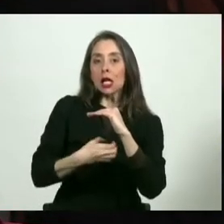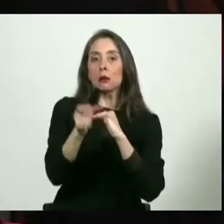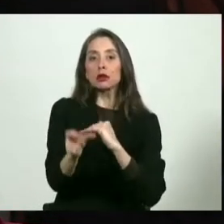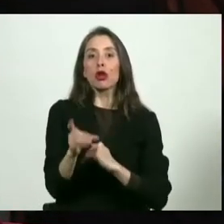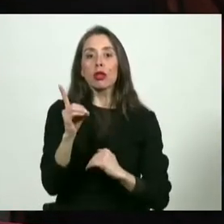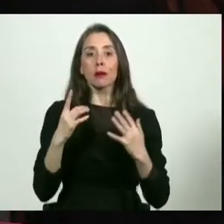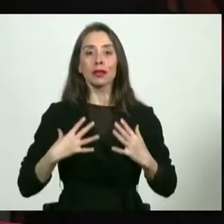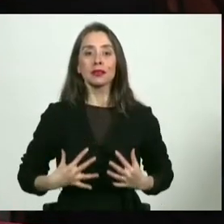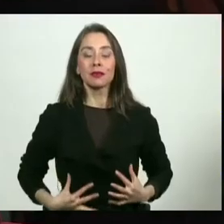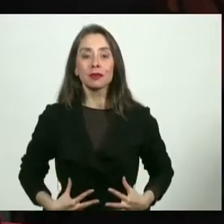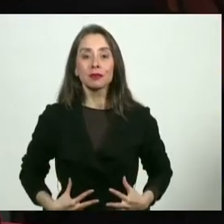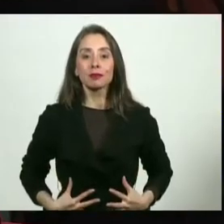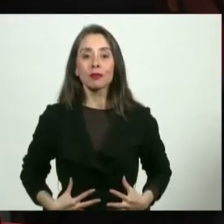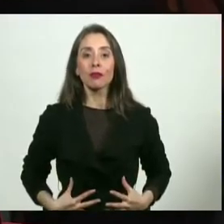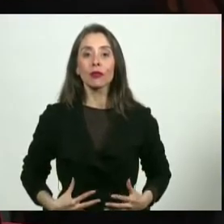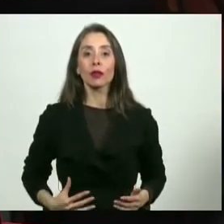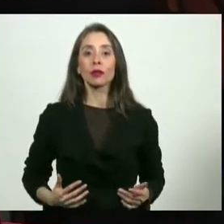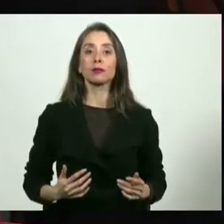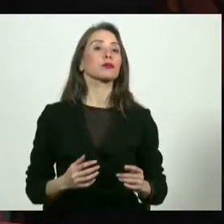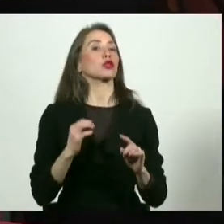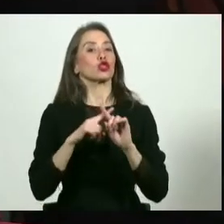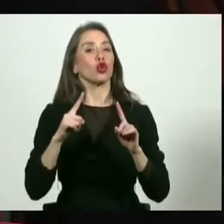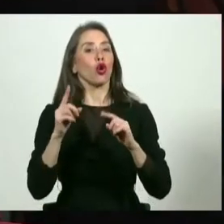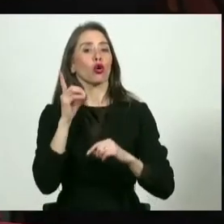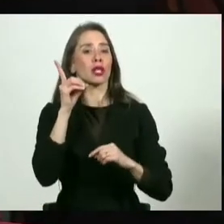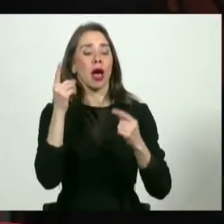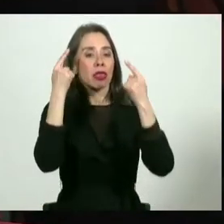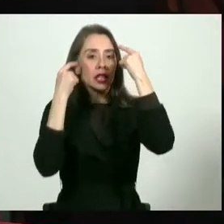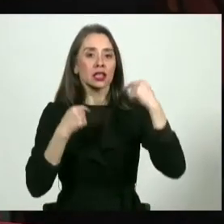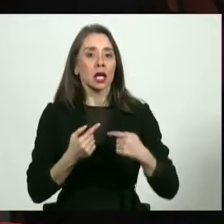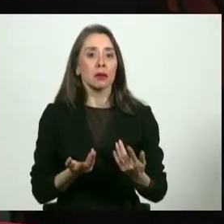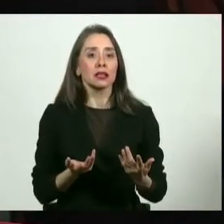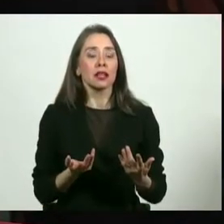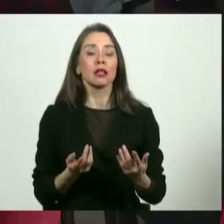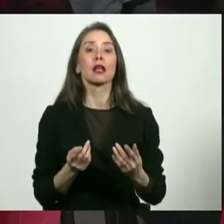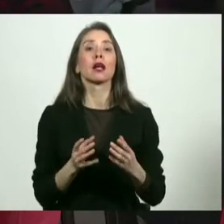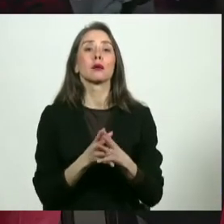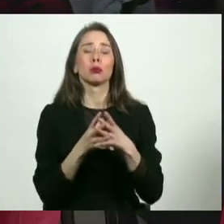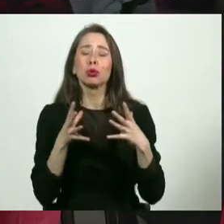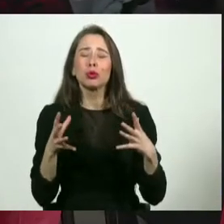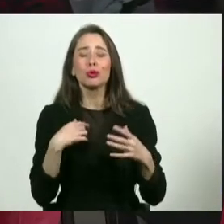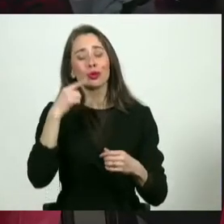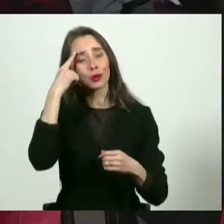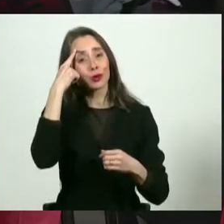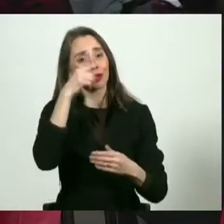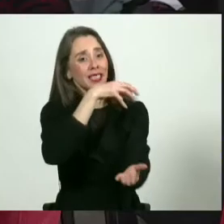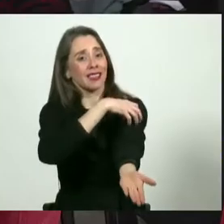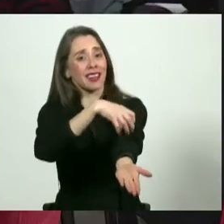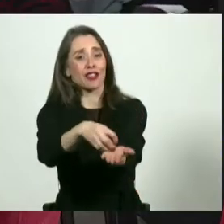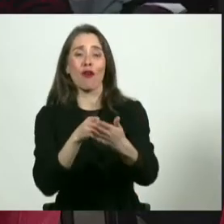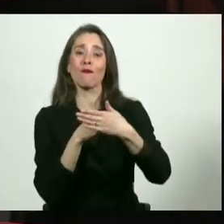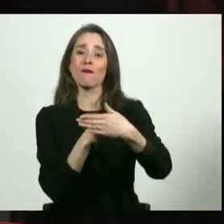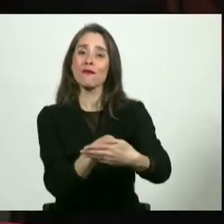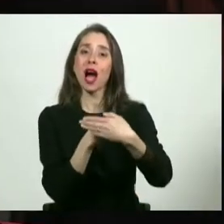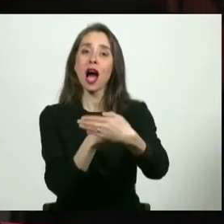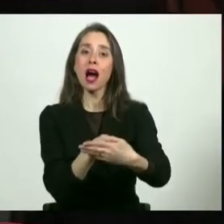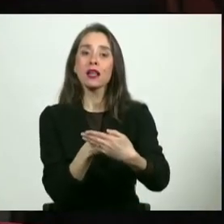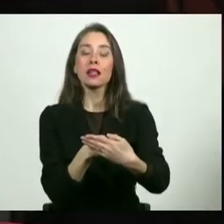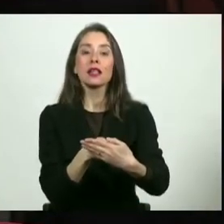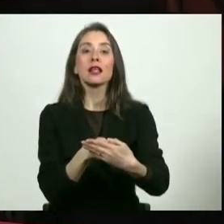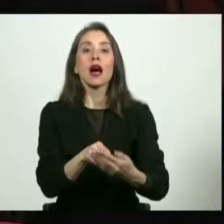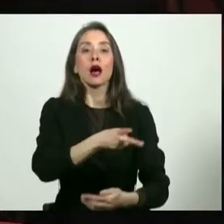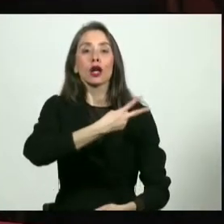discapacidad física, de otro tipo, y yo pienso que hay ahí muchas barreras en las regiones que, y tampoco lo hemos